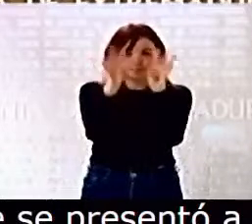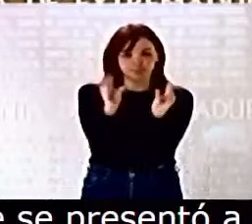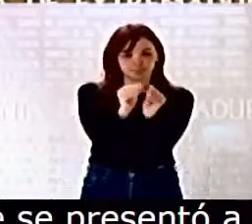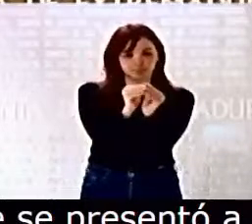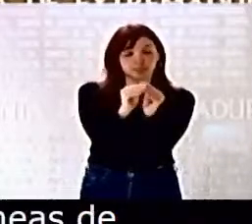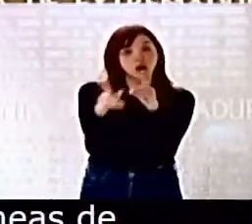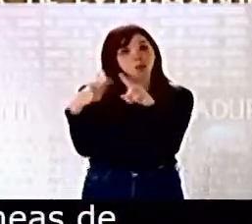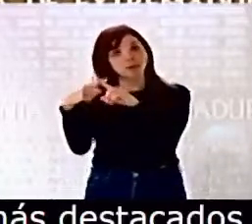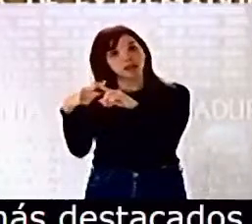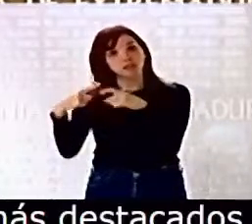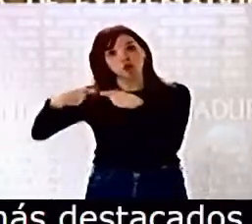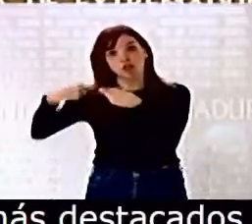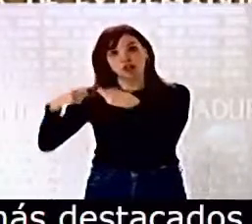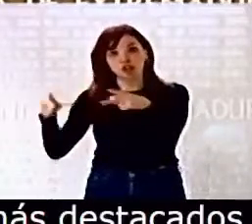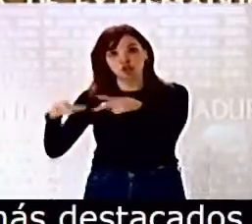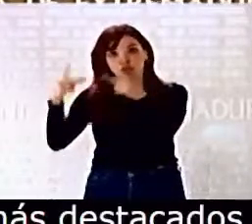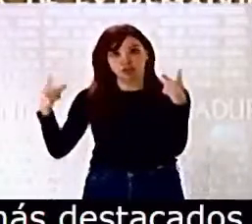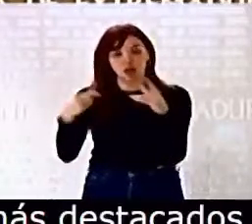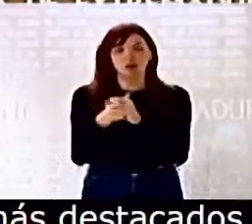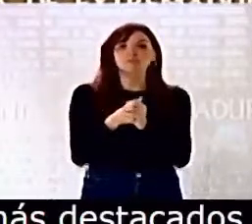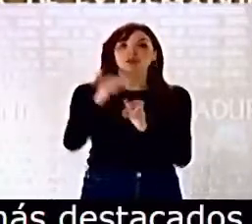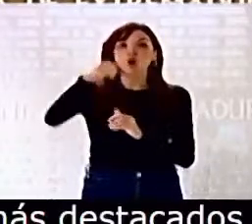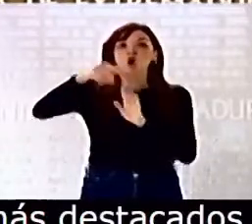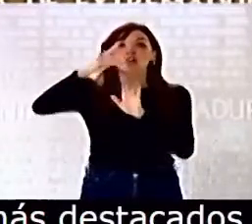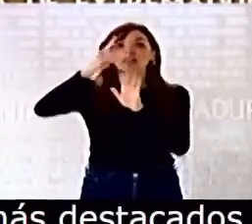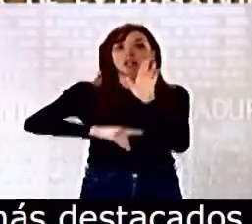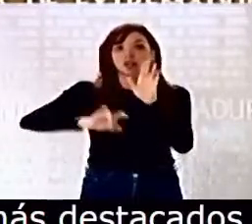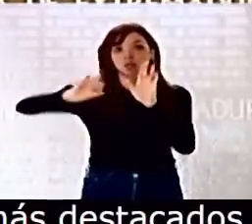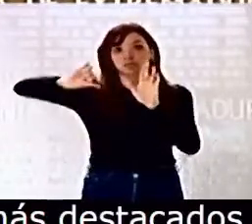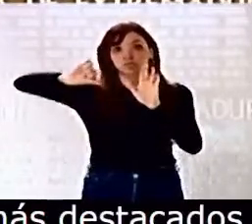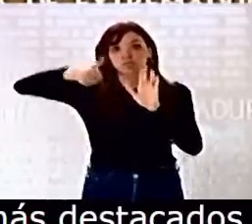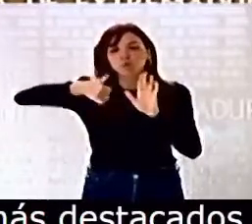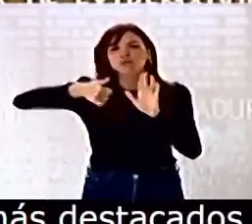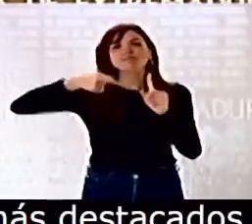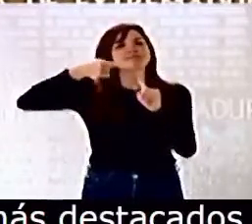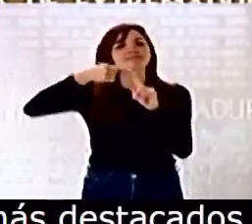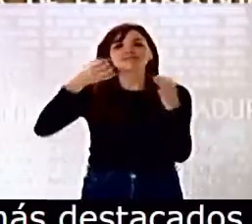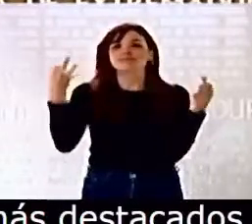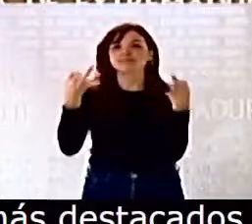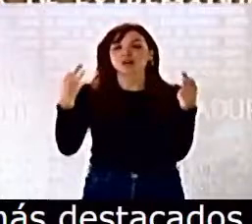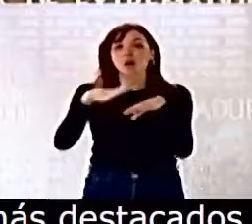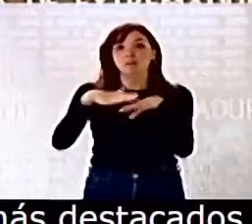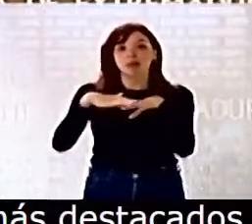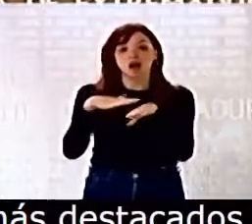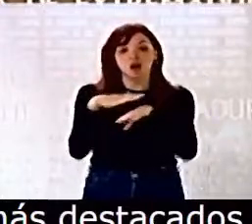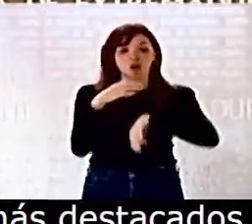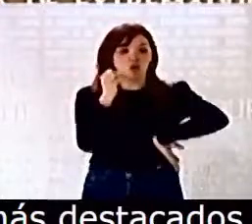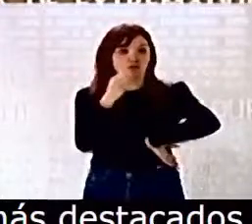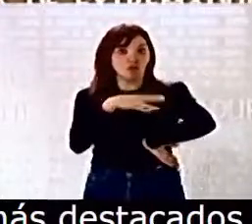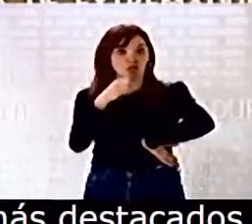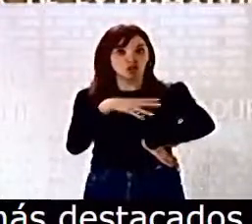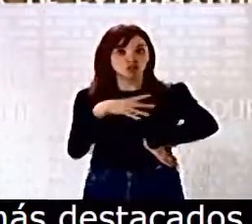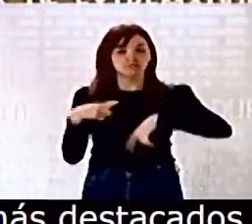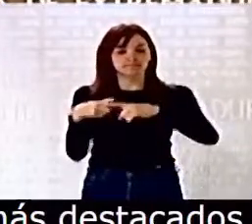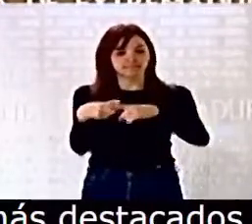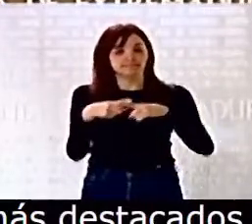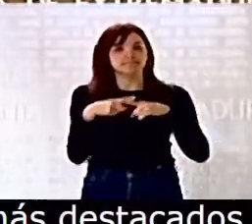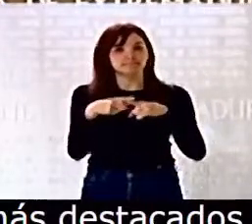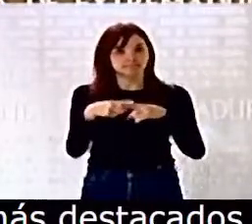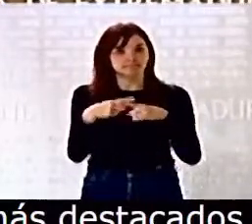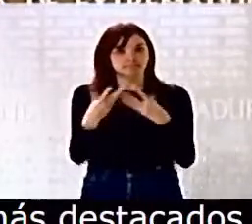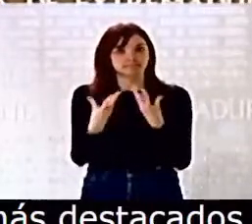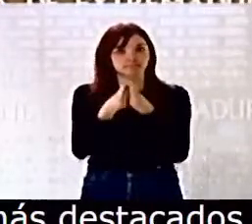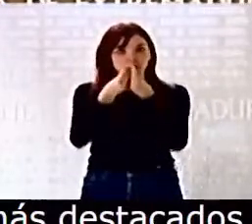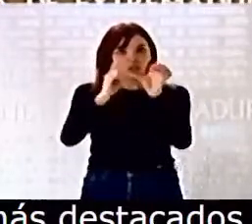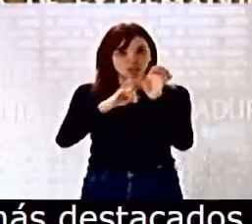social. El decreto que aprobamos hoy es un decreto para la gobernanza de estos fondos en la Junta de